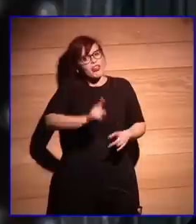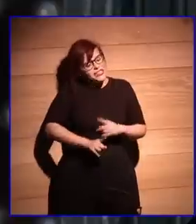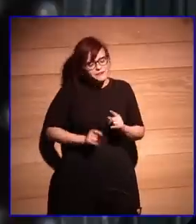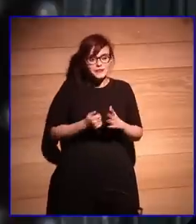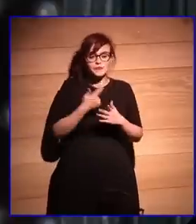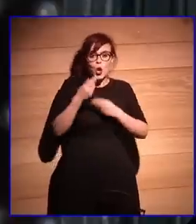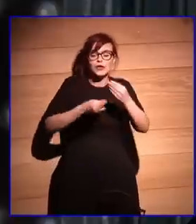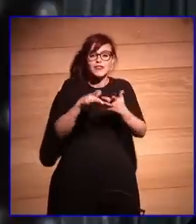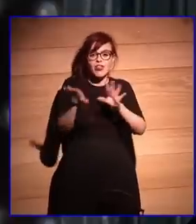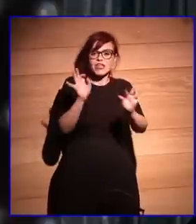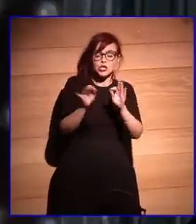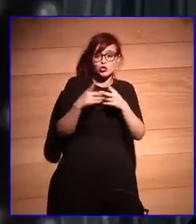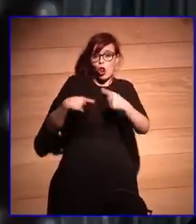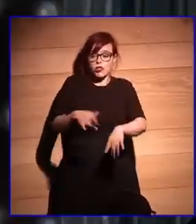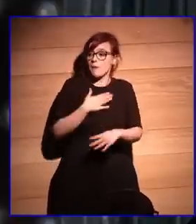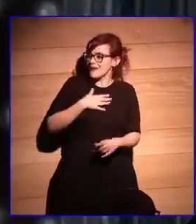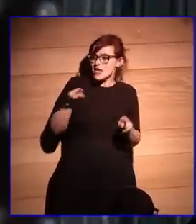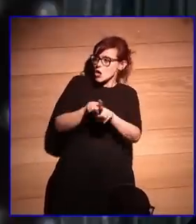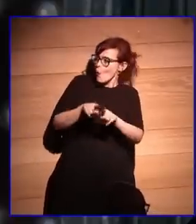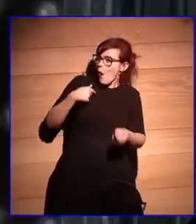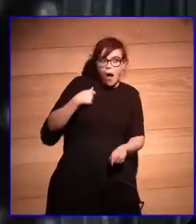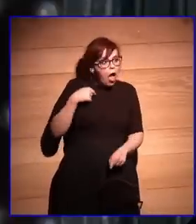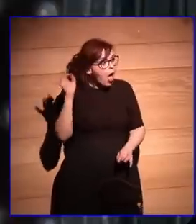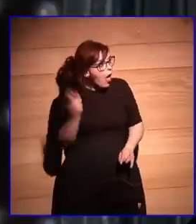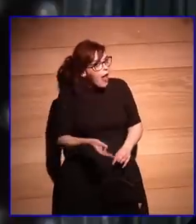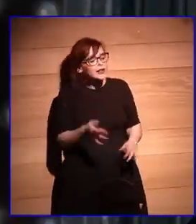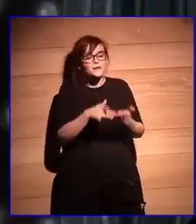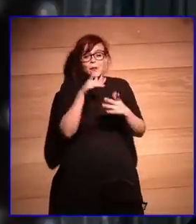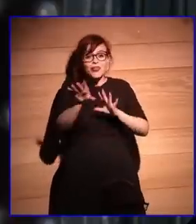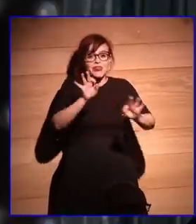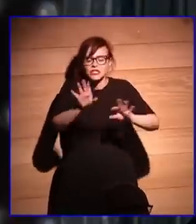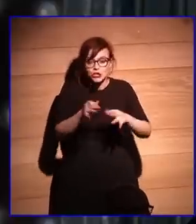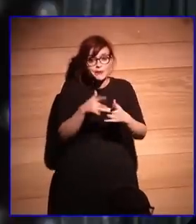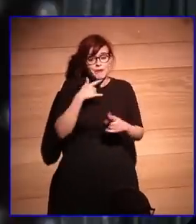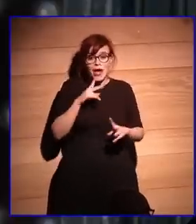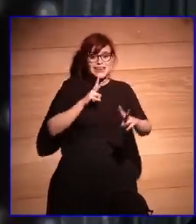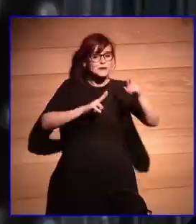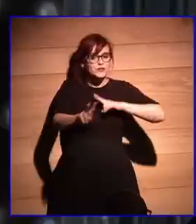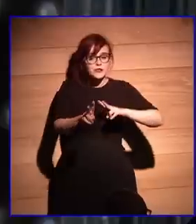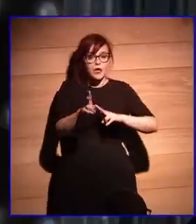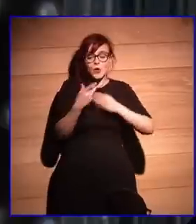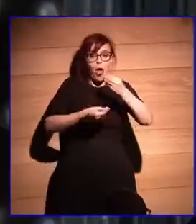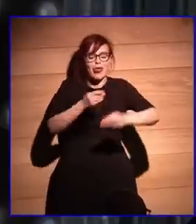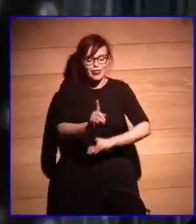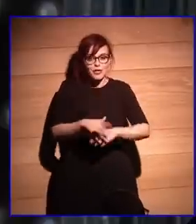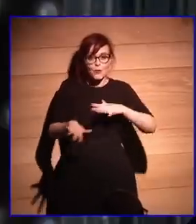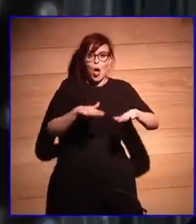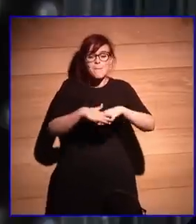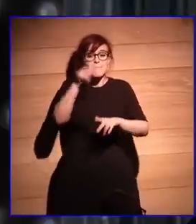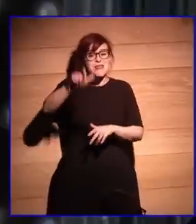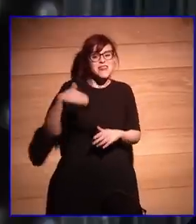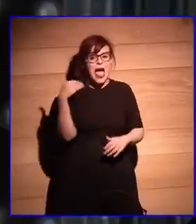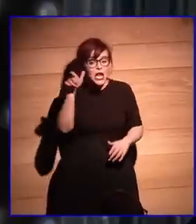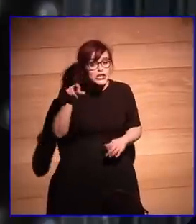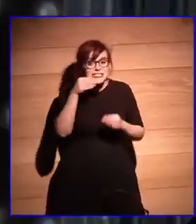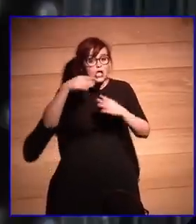está enfrentando a decisiones. Mi día a día. Todo el rato se está enfrentando a decisiones en las que su respuesta es la inacción. Y los villanos de esa